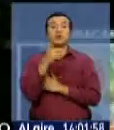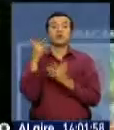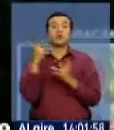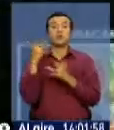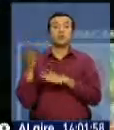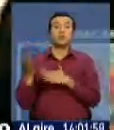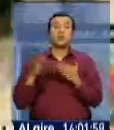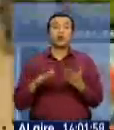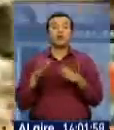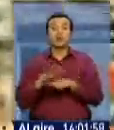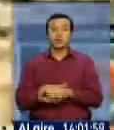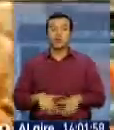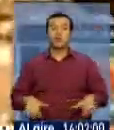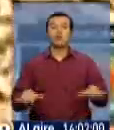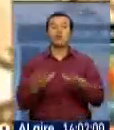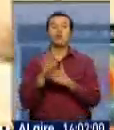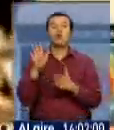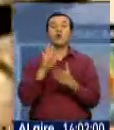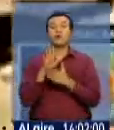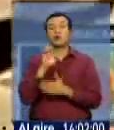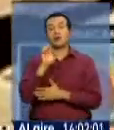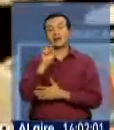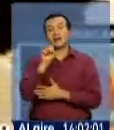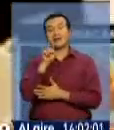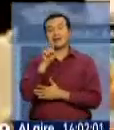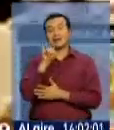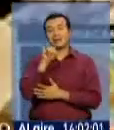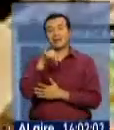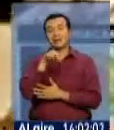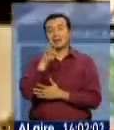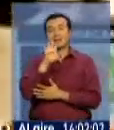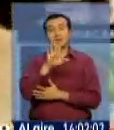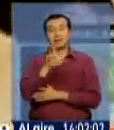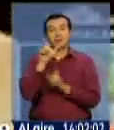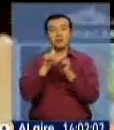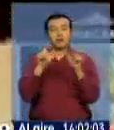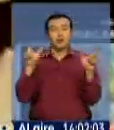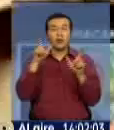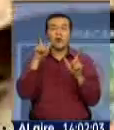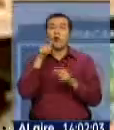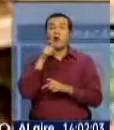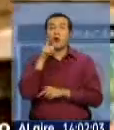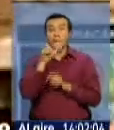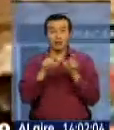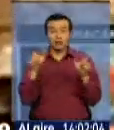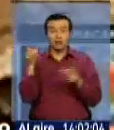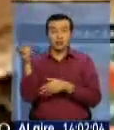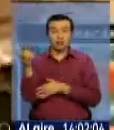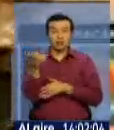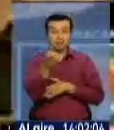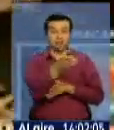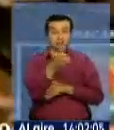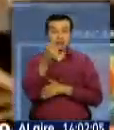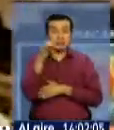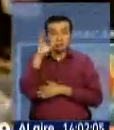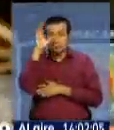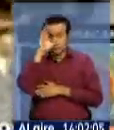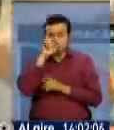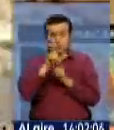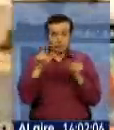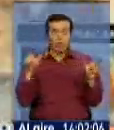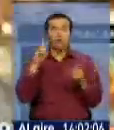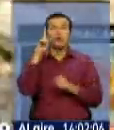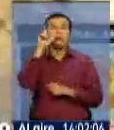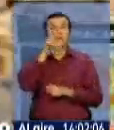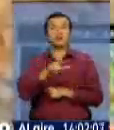sin vida en los escombros del colegio Enrique Repsamen, donde los rescatistas y bomberos continúan con la lucha por salvar vidas. Una